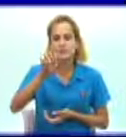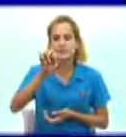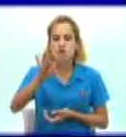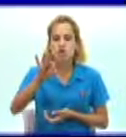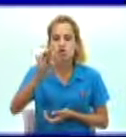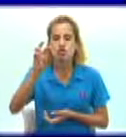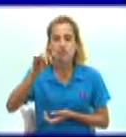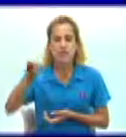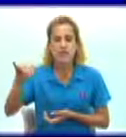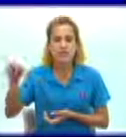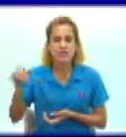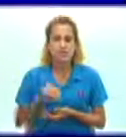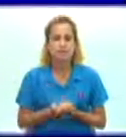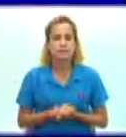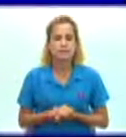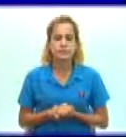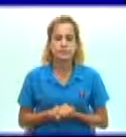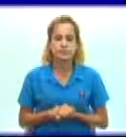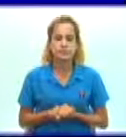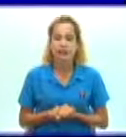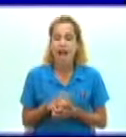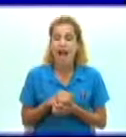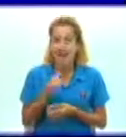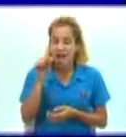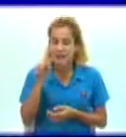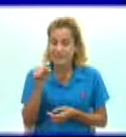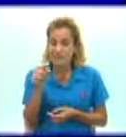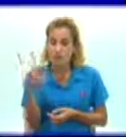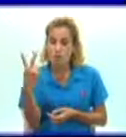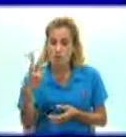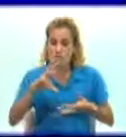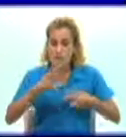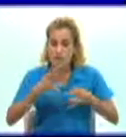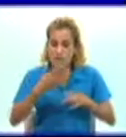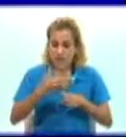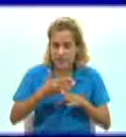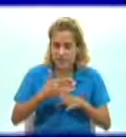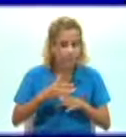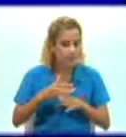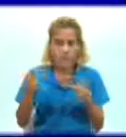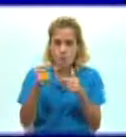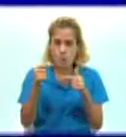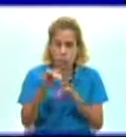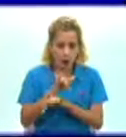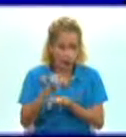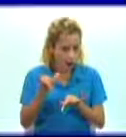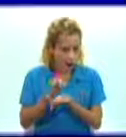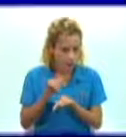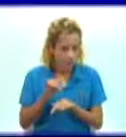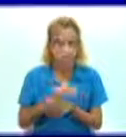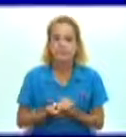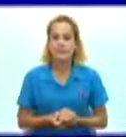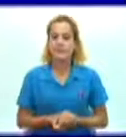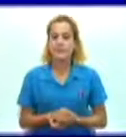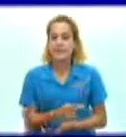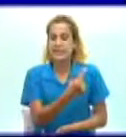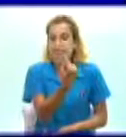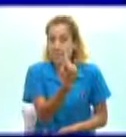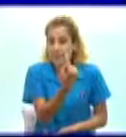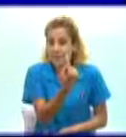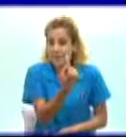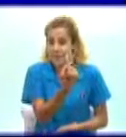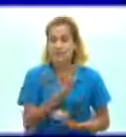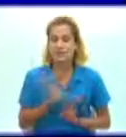en ambos casos, utilizando dos procedimientos distintos, hemos obtenido el mismo resultado. En el primer caso, la prioridad